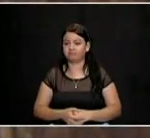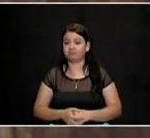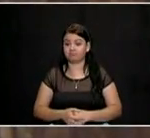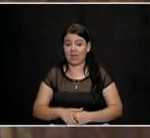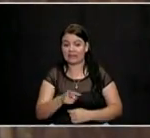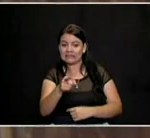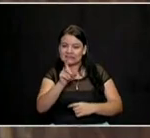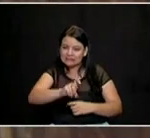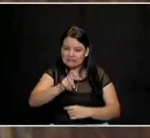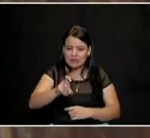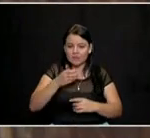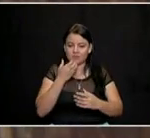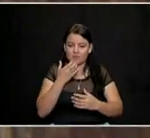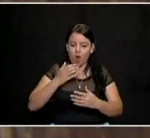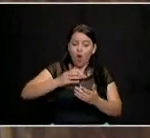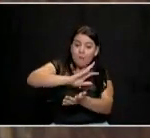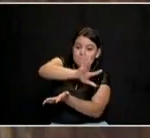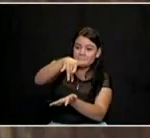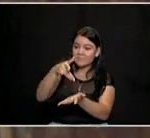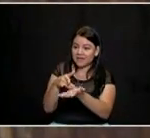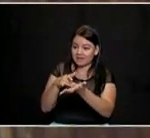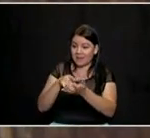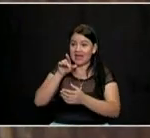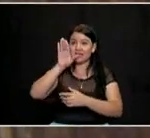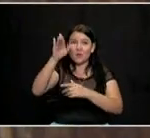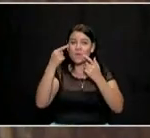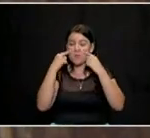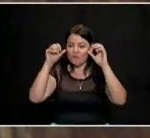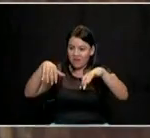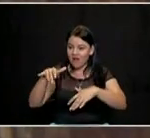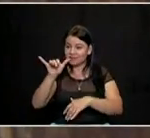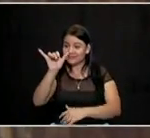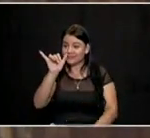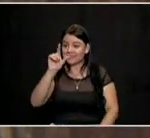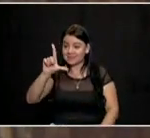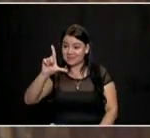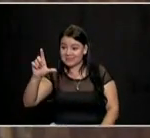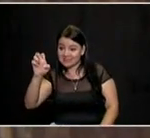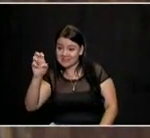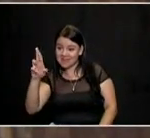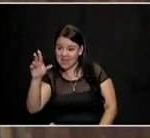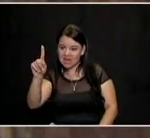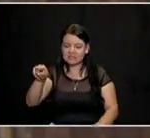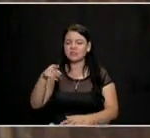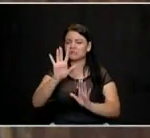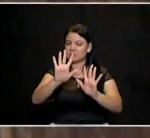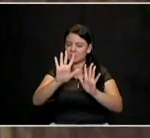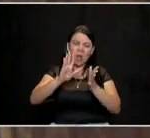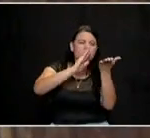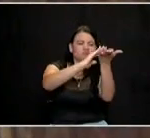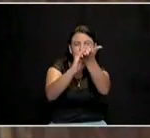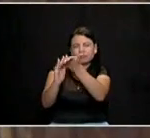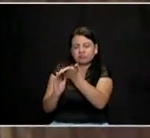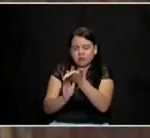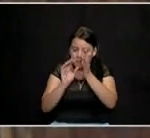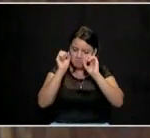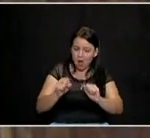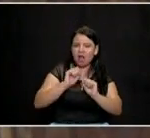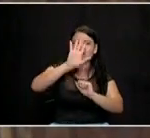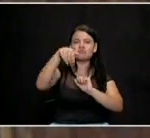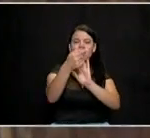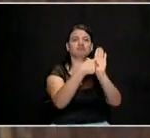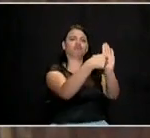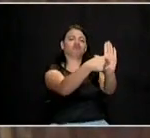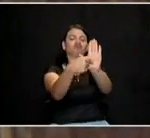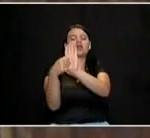recuperar el parque lleras se volvió un sitio de que mala calidad vamos a recuperar el parque lleras como un referente de la ciudad de medellín